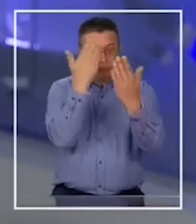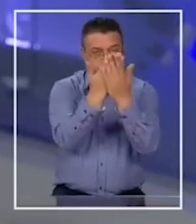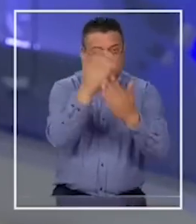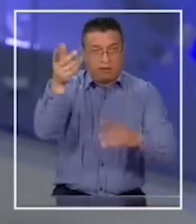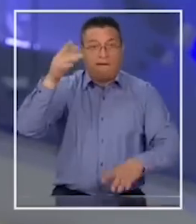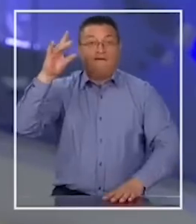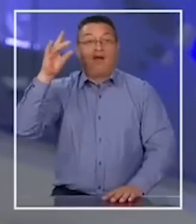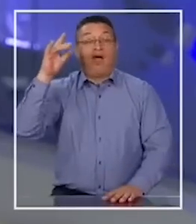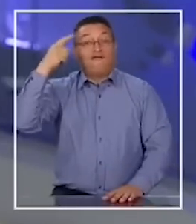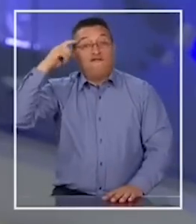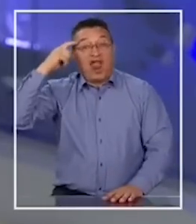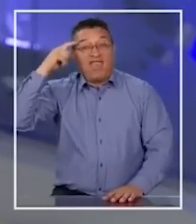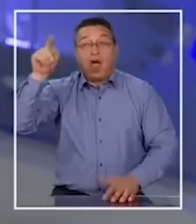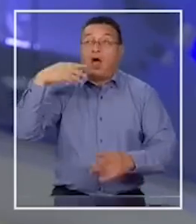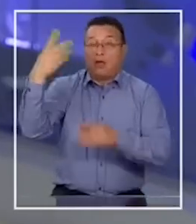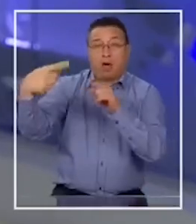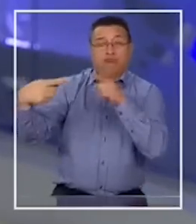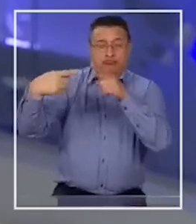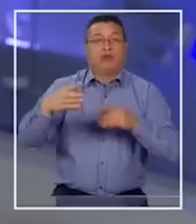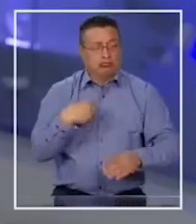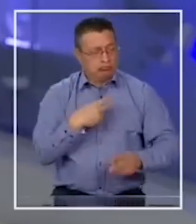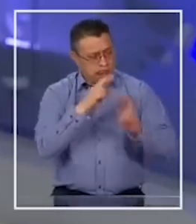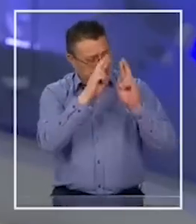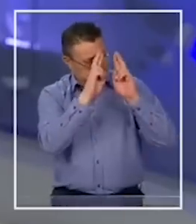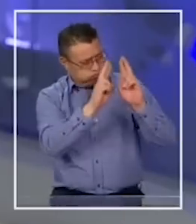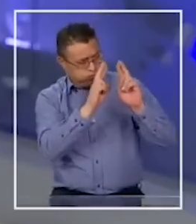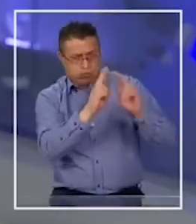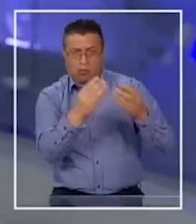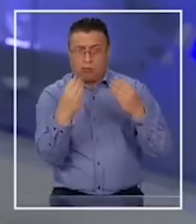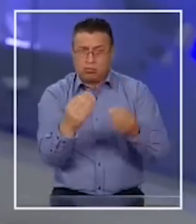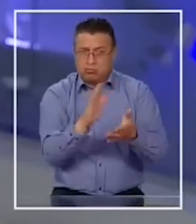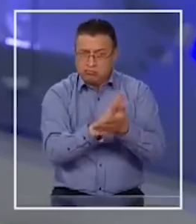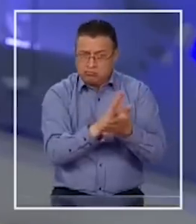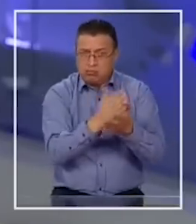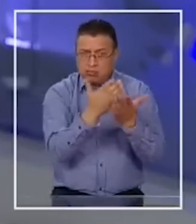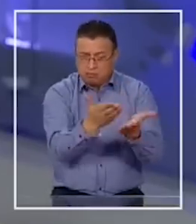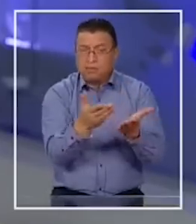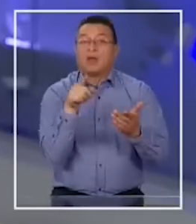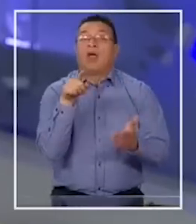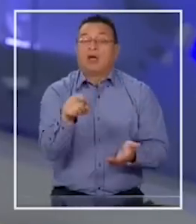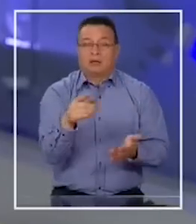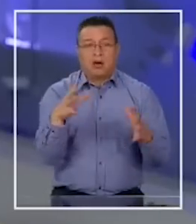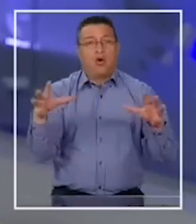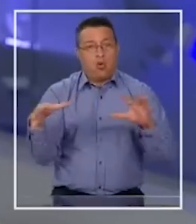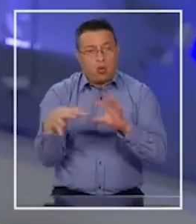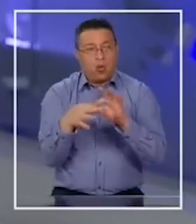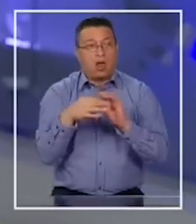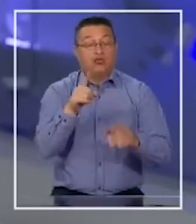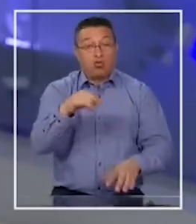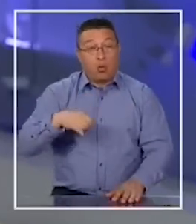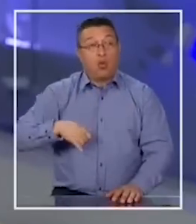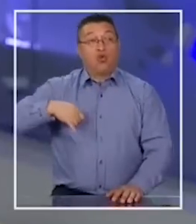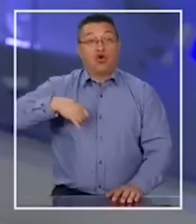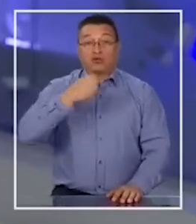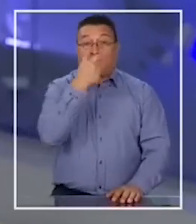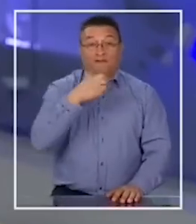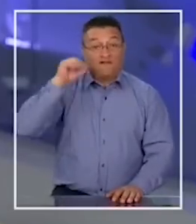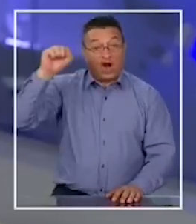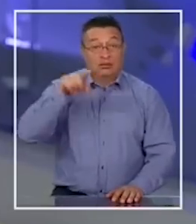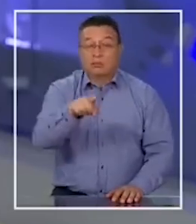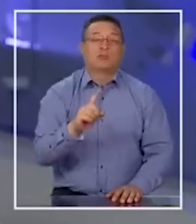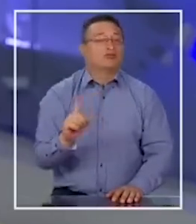los bolivianos por el tema de relaciones siempre presente ha sido un personaje que construyó un elemento de unidad está orgulloso no